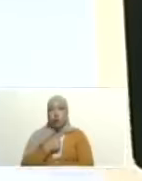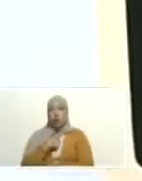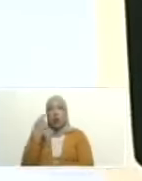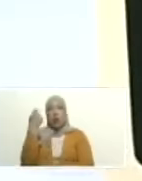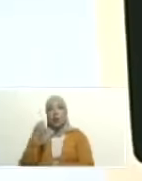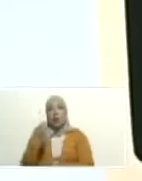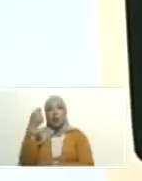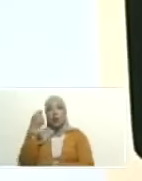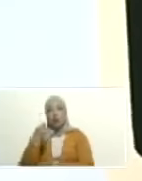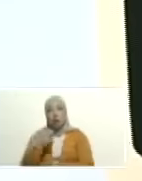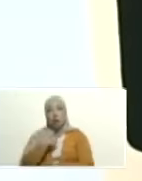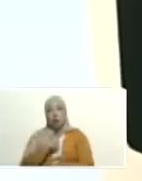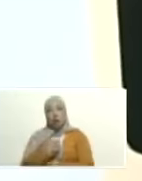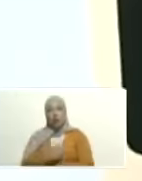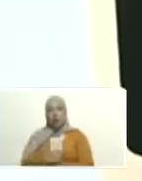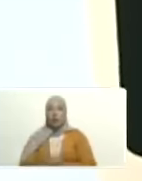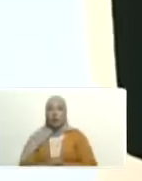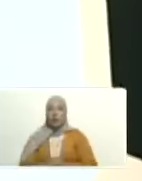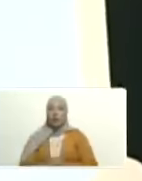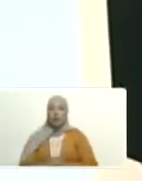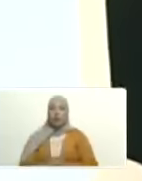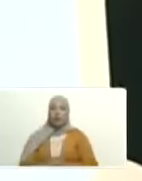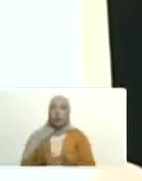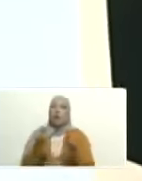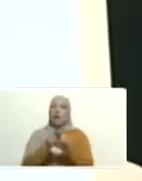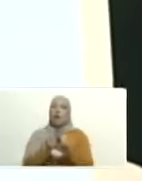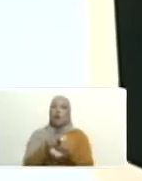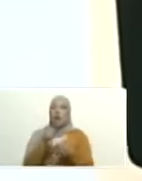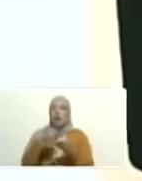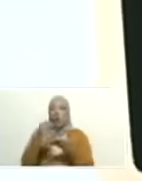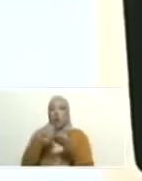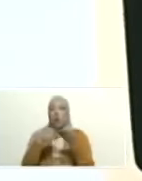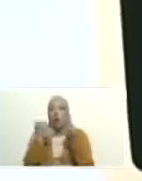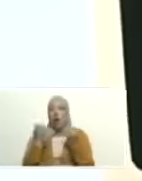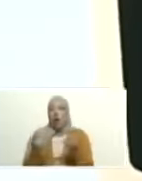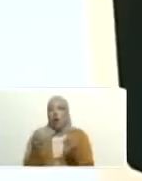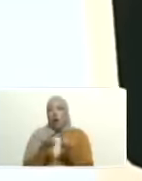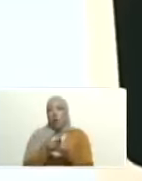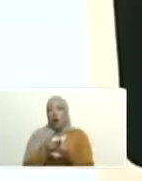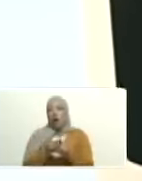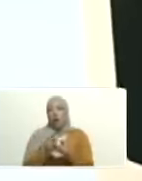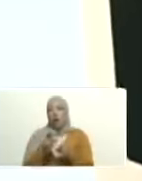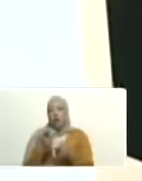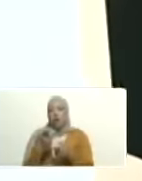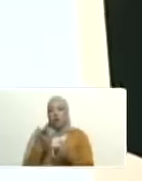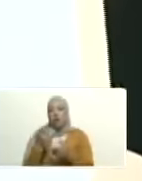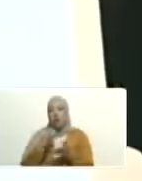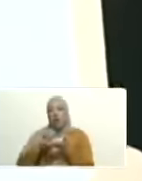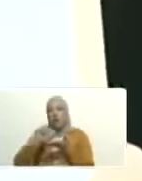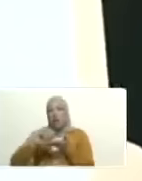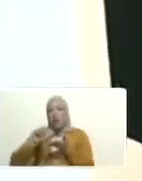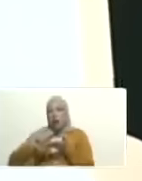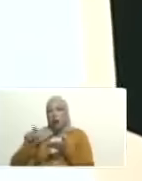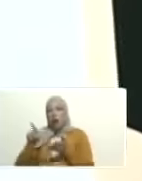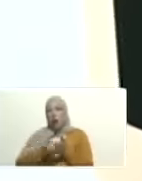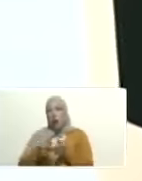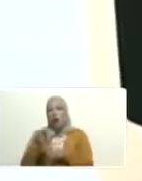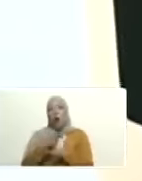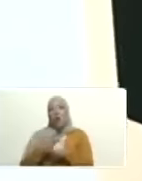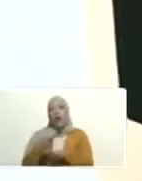diputado, mira, tenía la misma firma casi que tengo ahora, Ronald Blanco La Cruz,